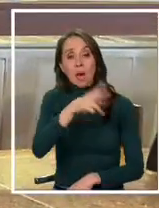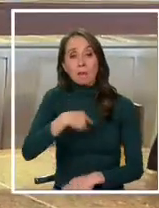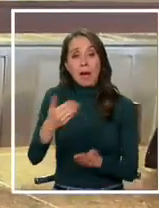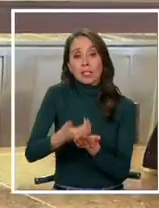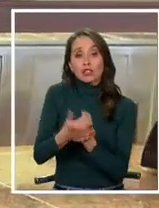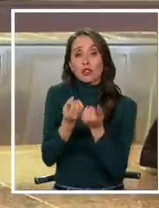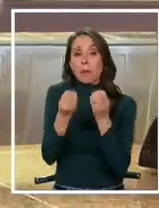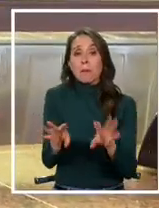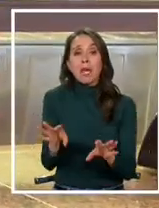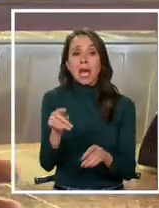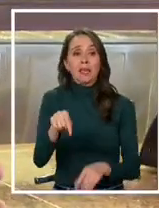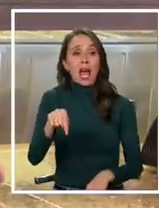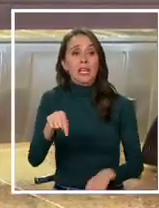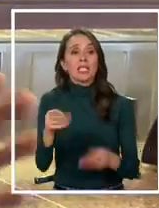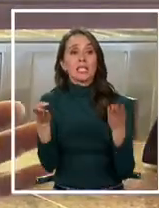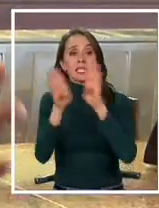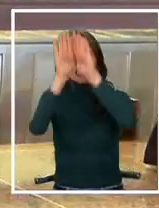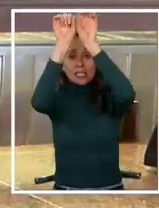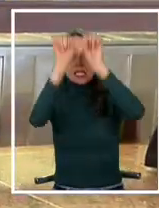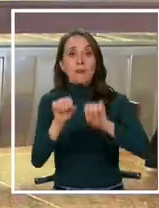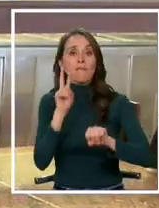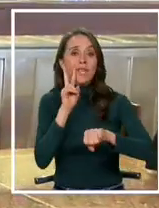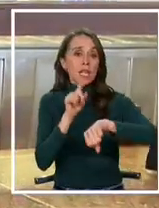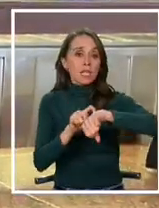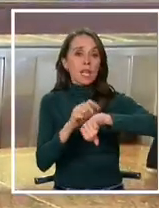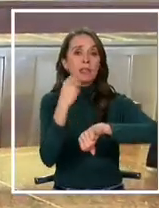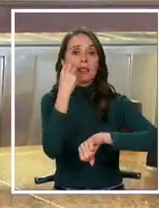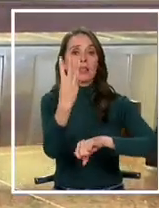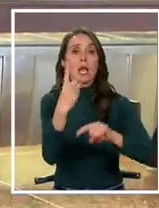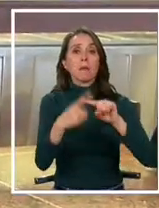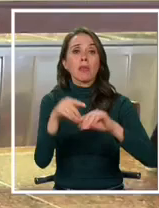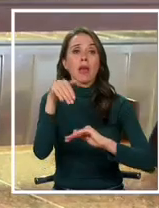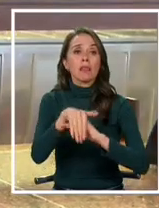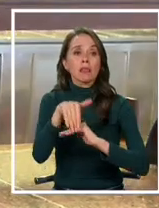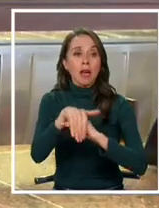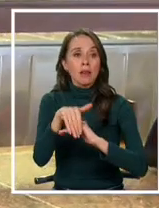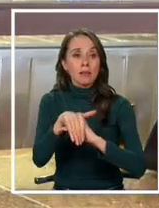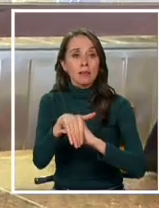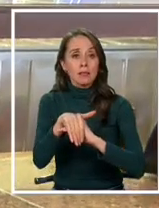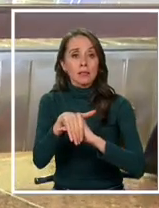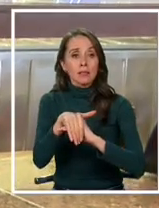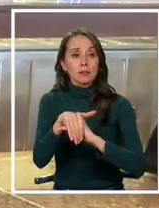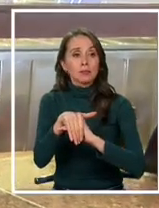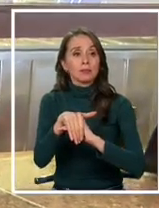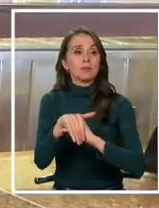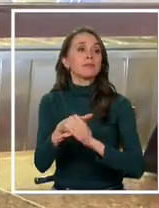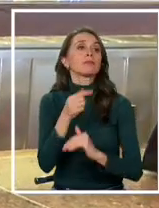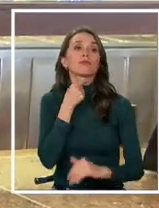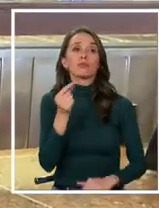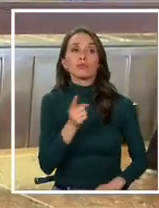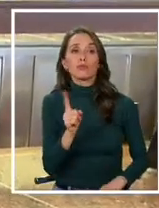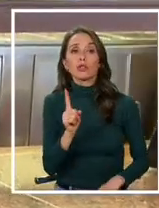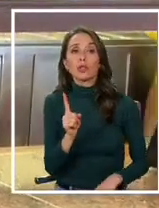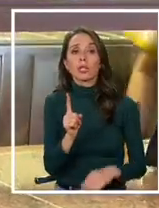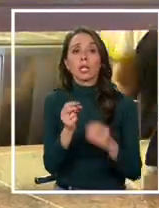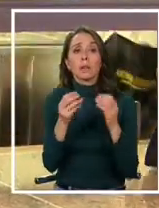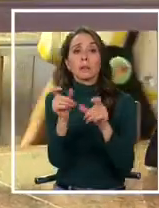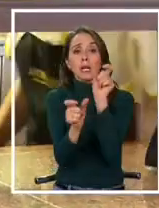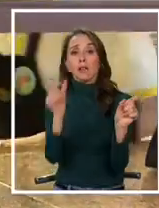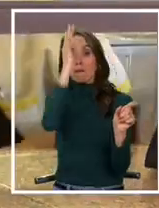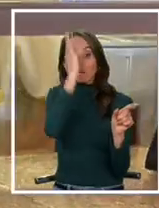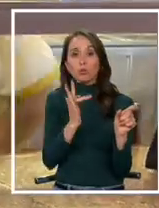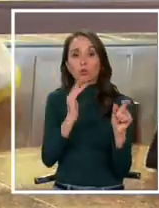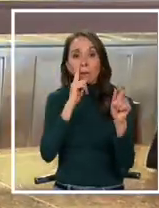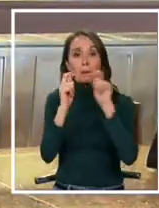nosotros Nosotros De hecho aquí estamos cerrando los días viernes a las 3:30 de la tarde porque no querem eh Ya no queremos arriesgar ni a nuestro